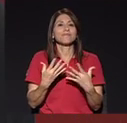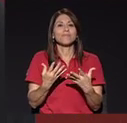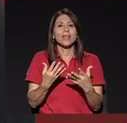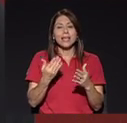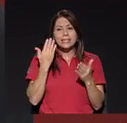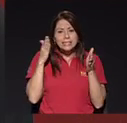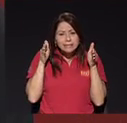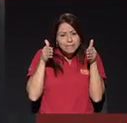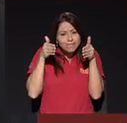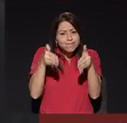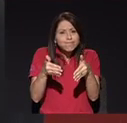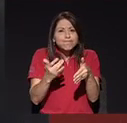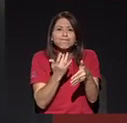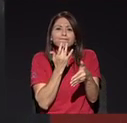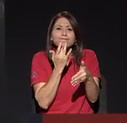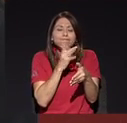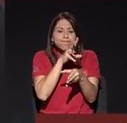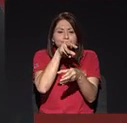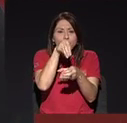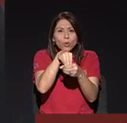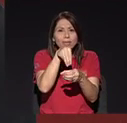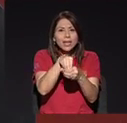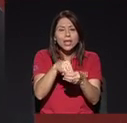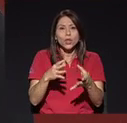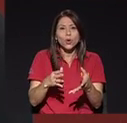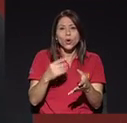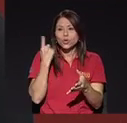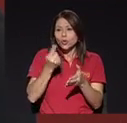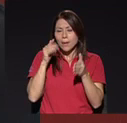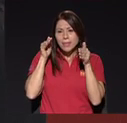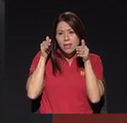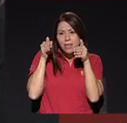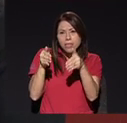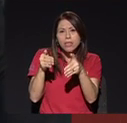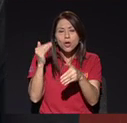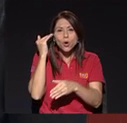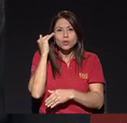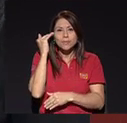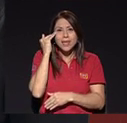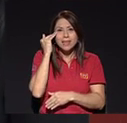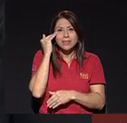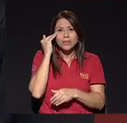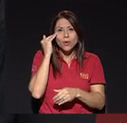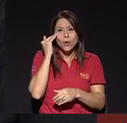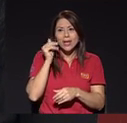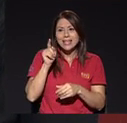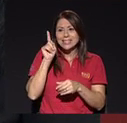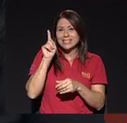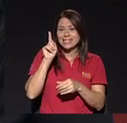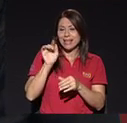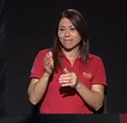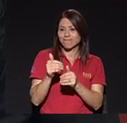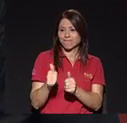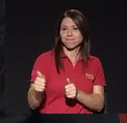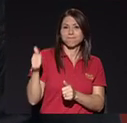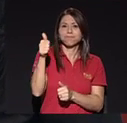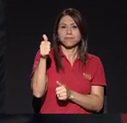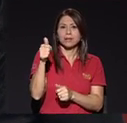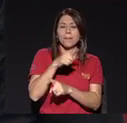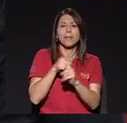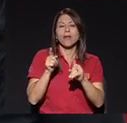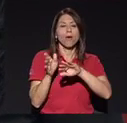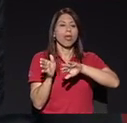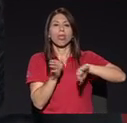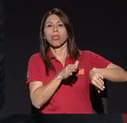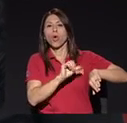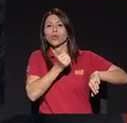privilegia el contenido, se privilegia el conocimiento, ¿verdad? Se prioriza y se deja de lado otros